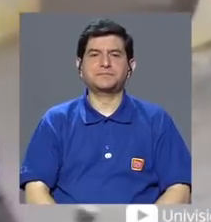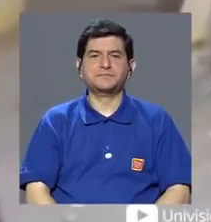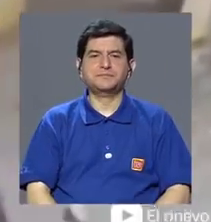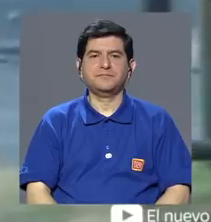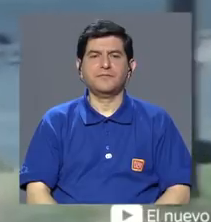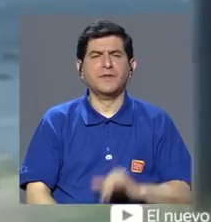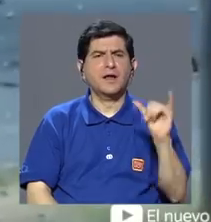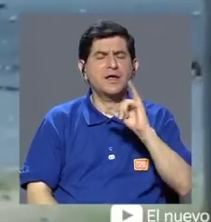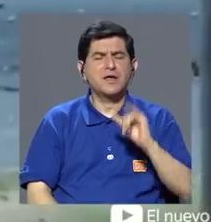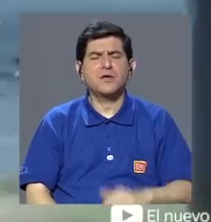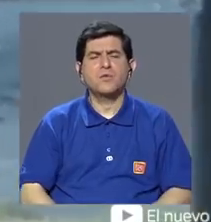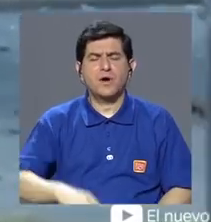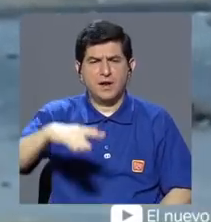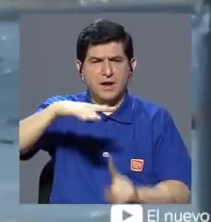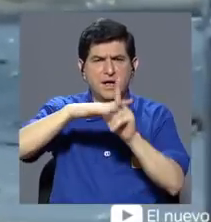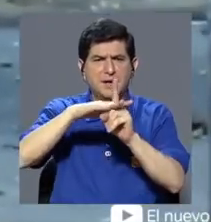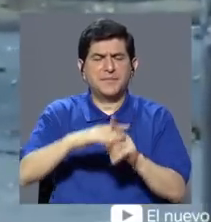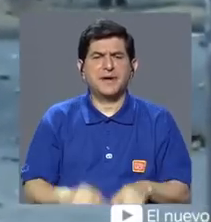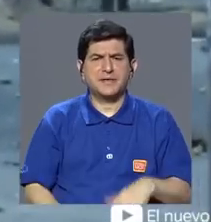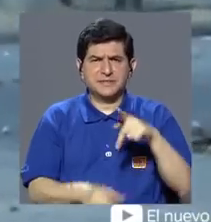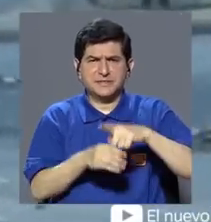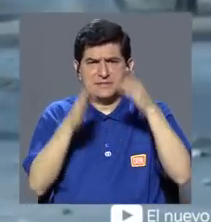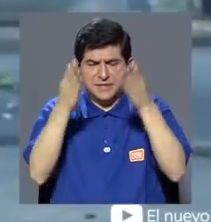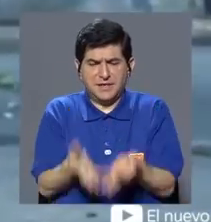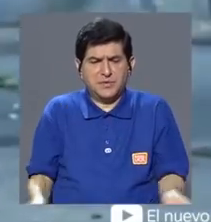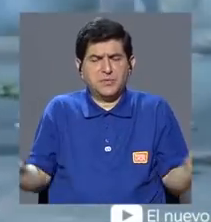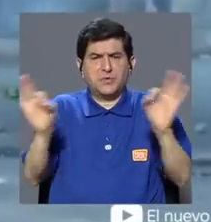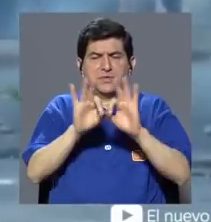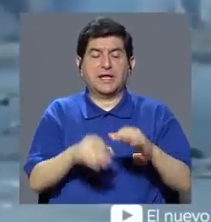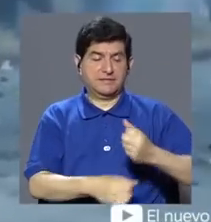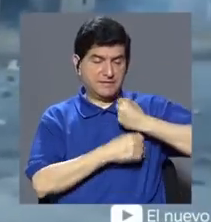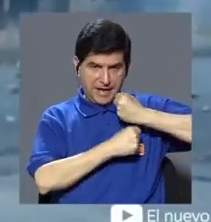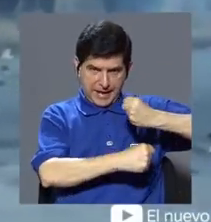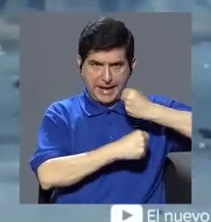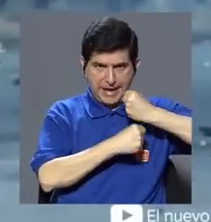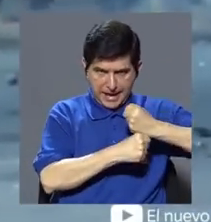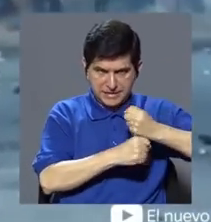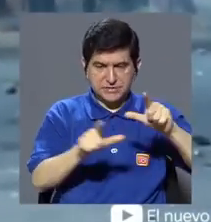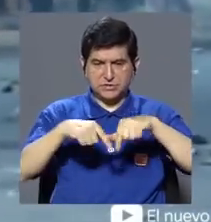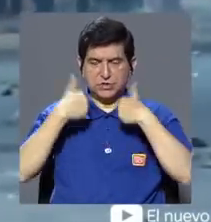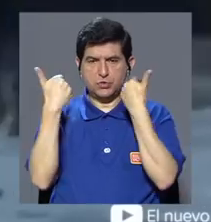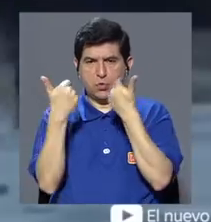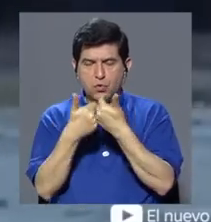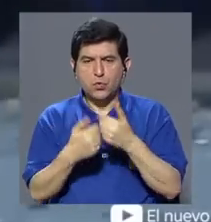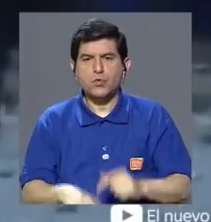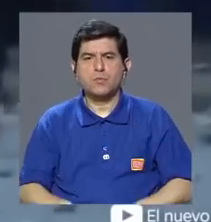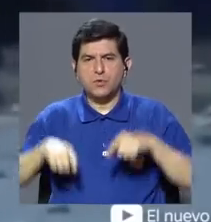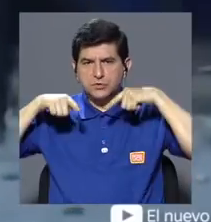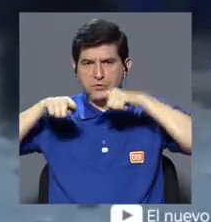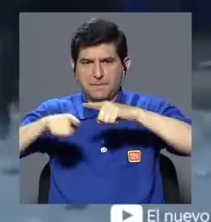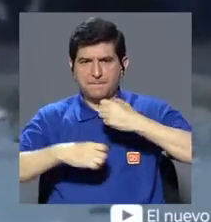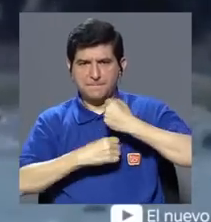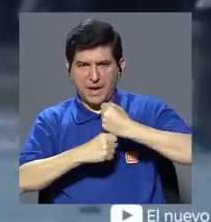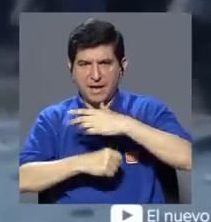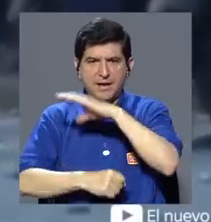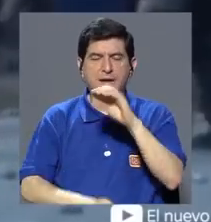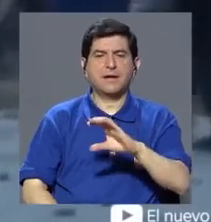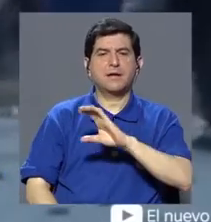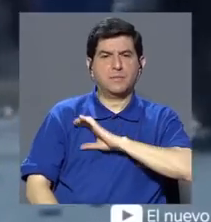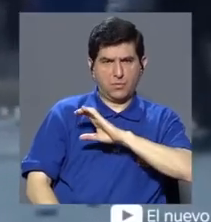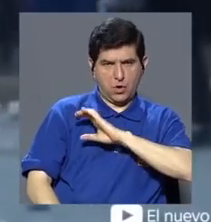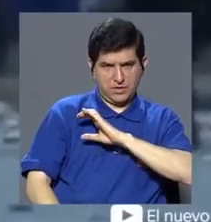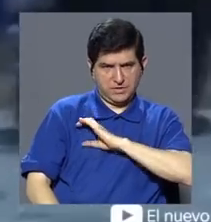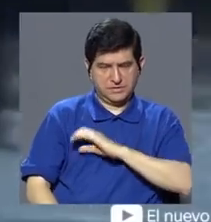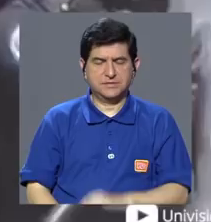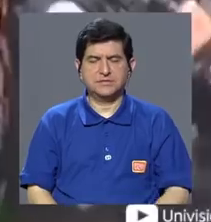esto también aparece un actor muy importante entonces tenemos de algún modo el ejército a estos grupos paramilitares y tenemos a xalapa lo que a